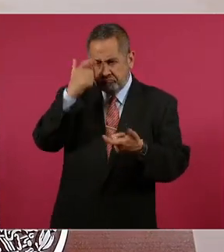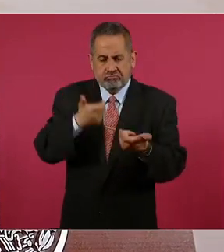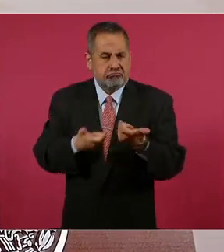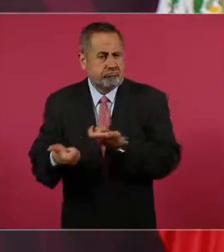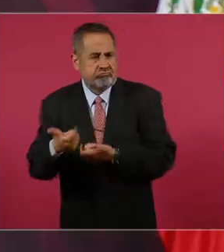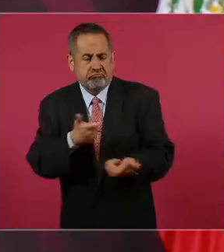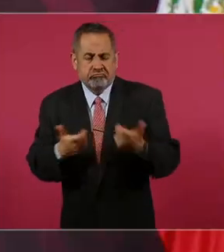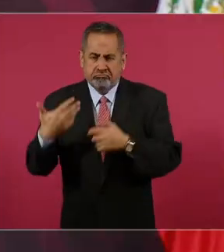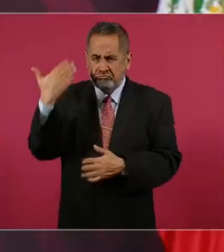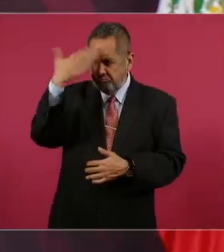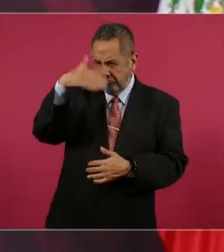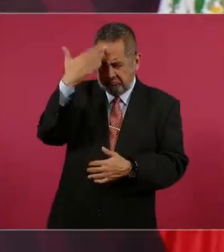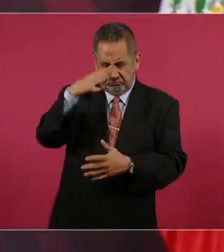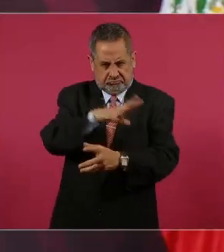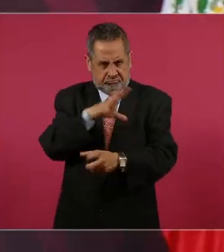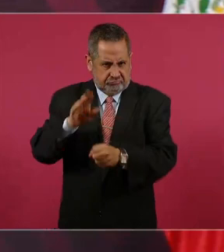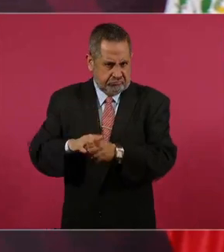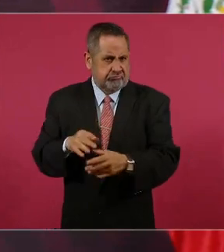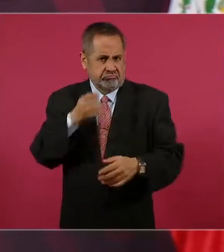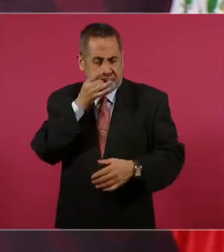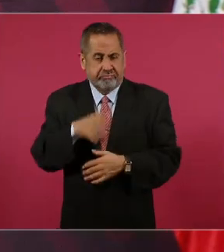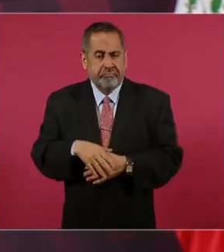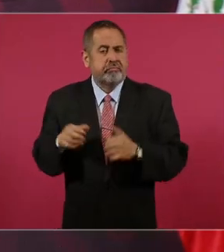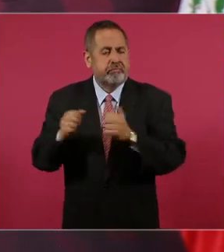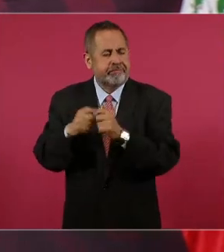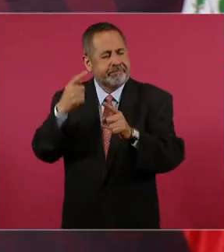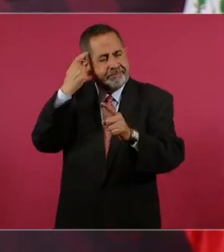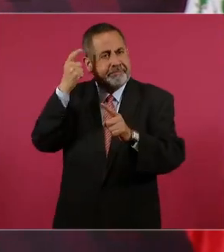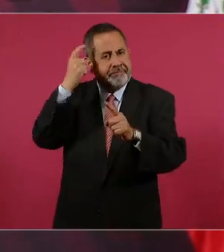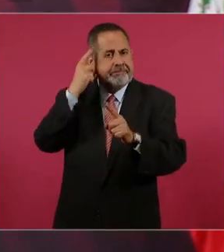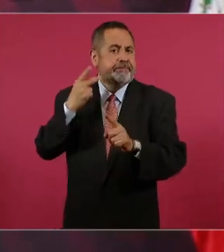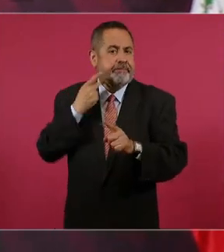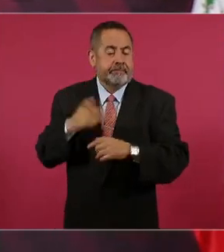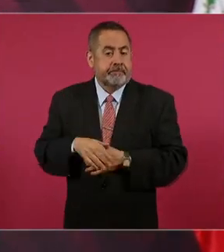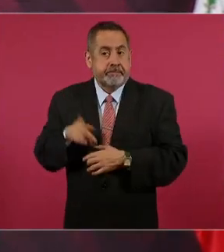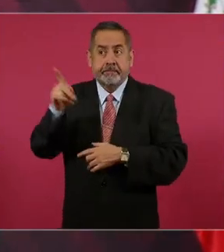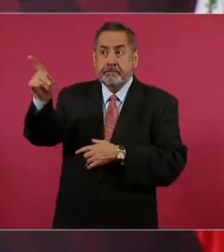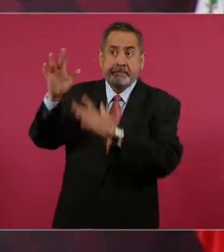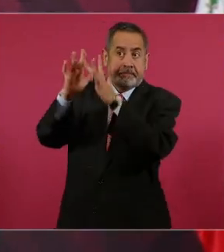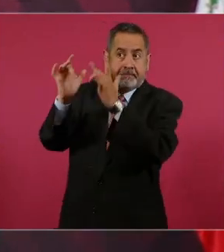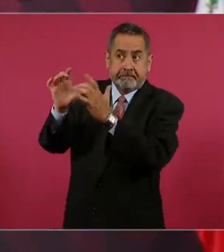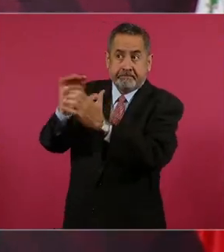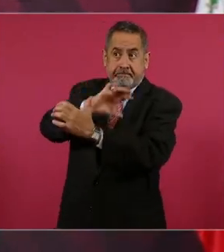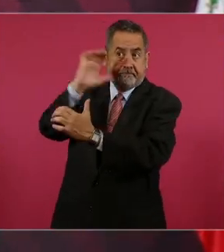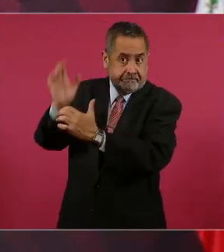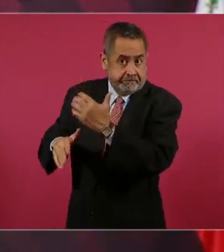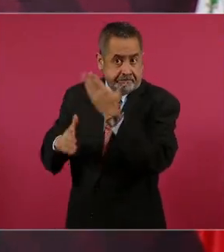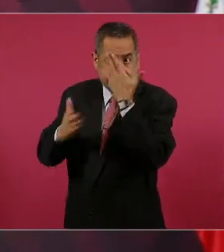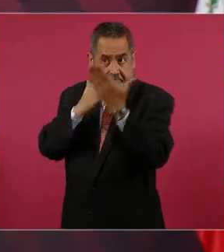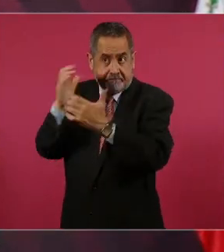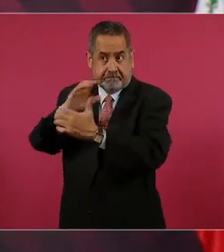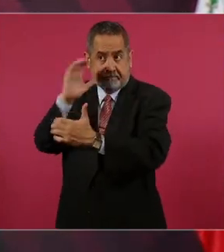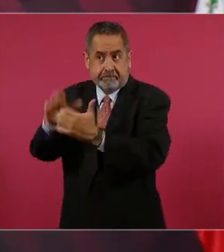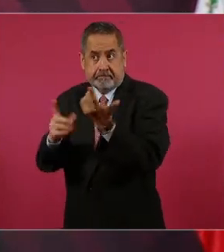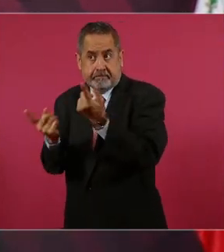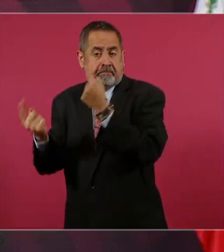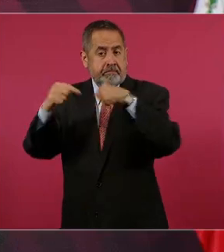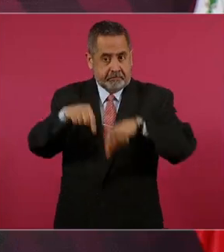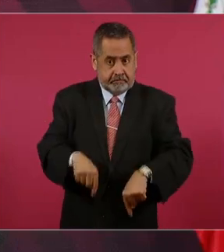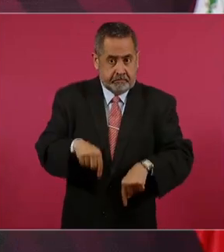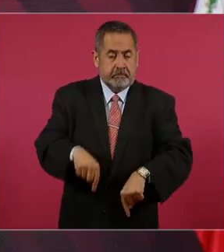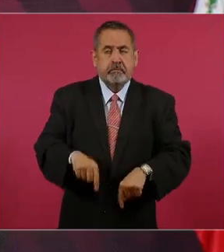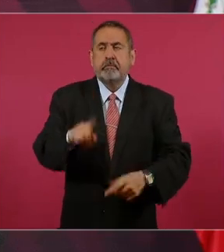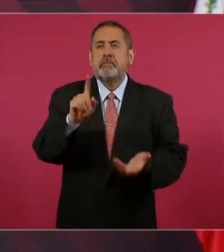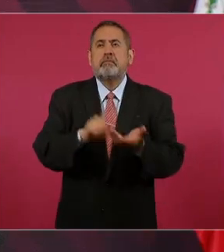políticas libertarias. Desde que regresó de Francia en 1902,